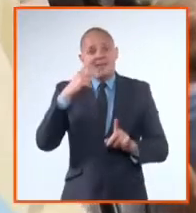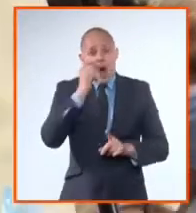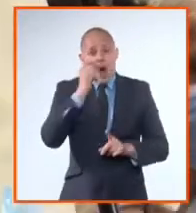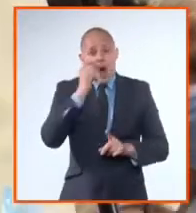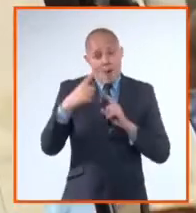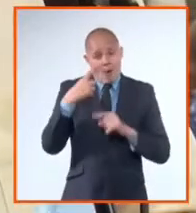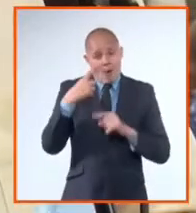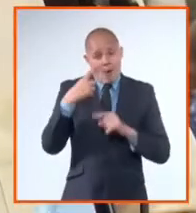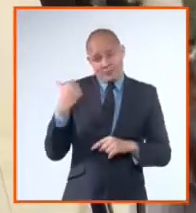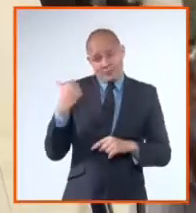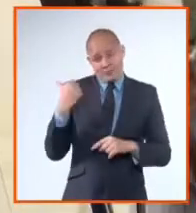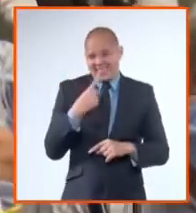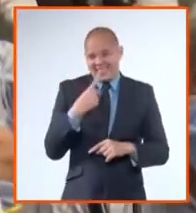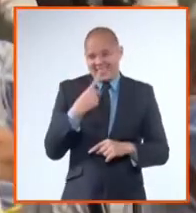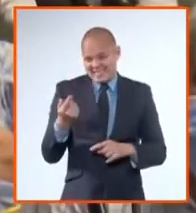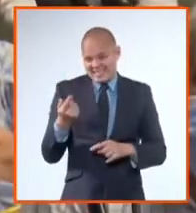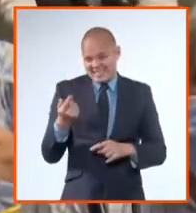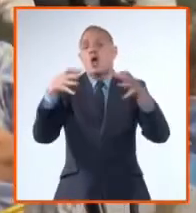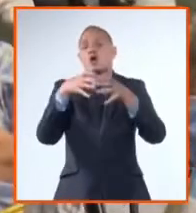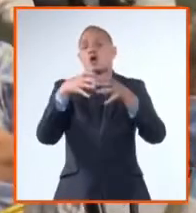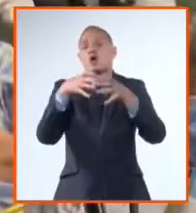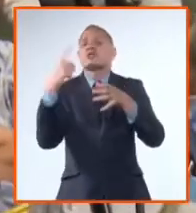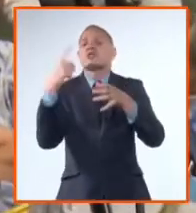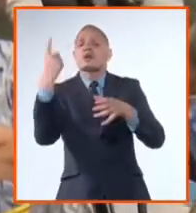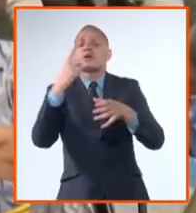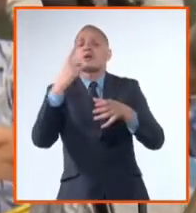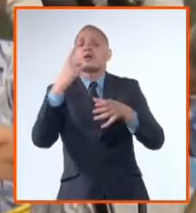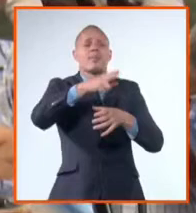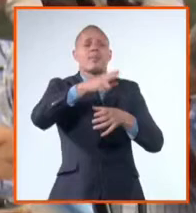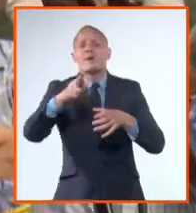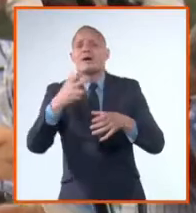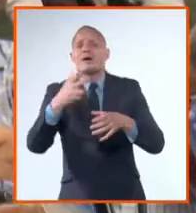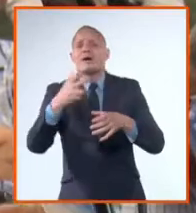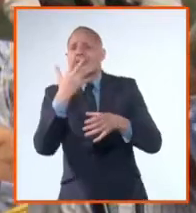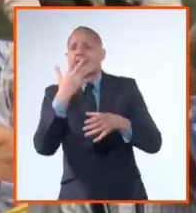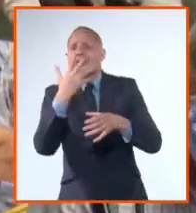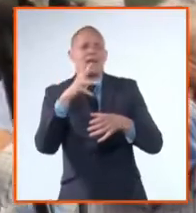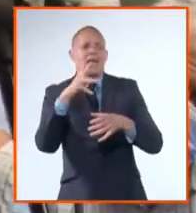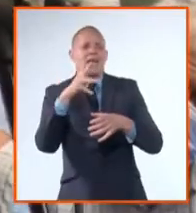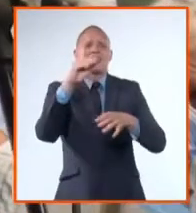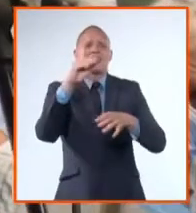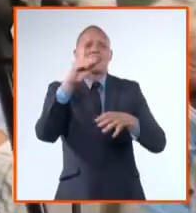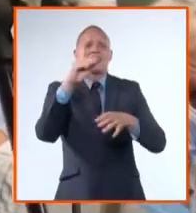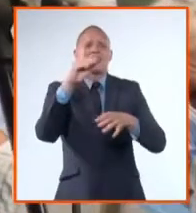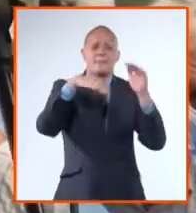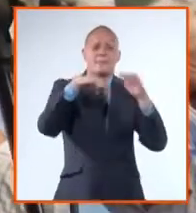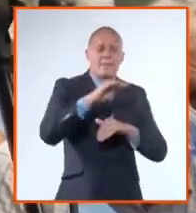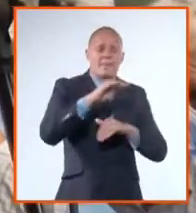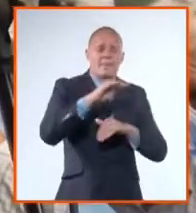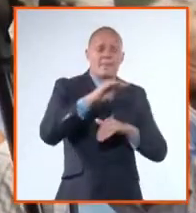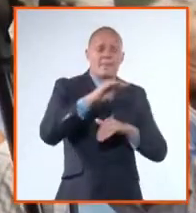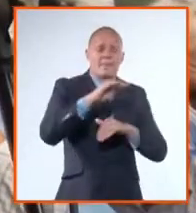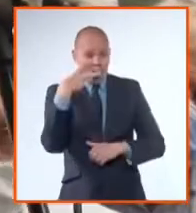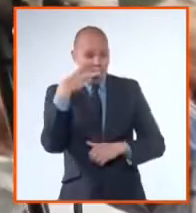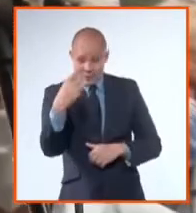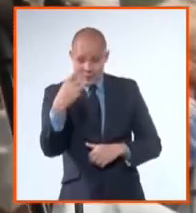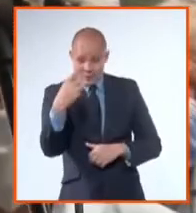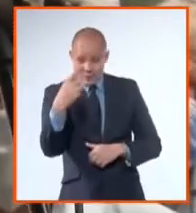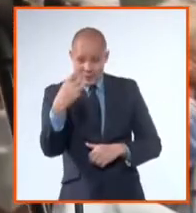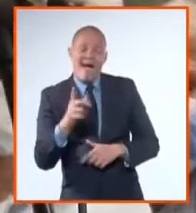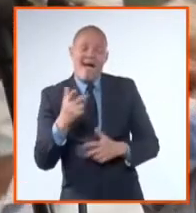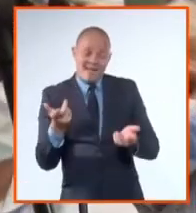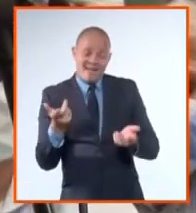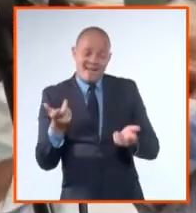con el otro enfoque? No, a ver, para los que no me conocen, yo soy el director de Ciencias Sociales y Humanidades de la Comisión Nacional de Grado